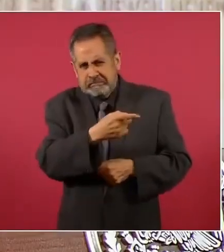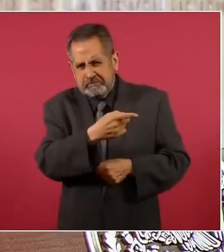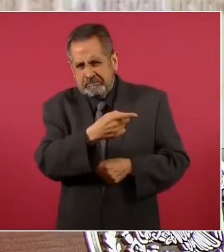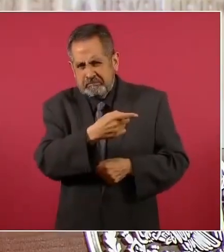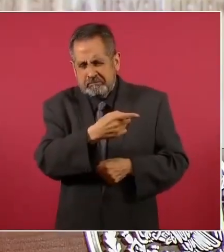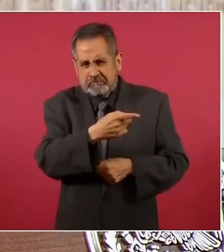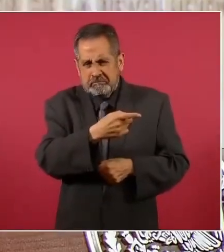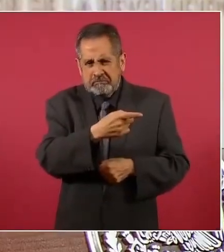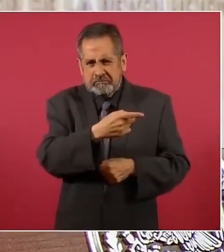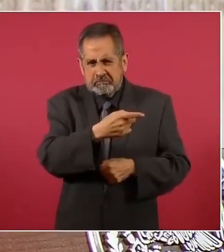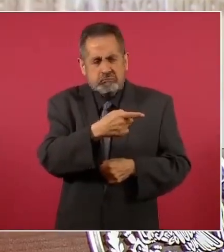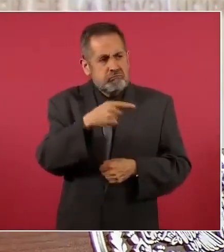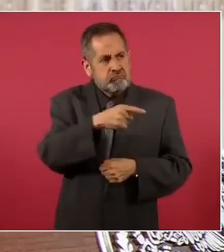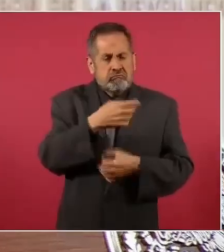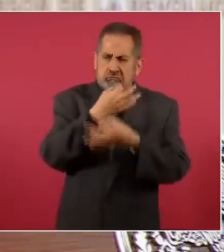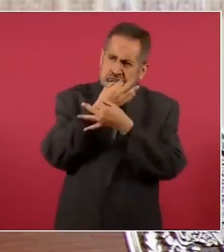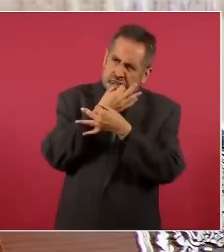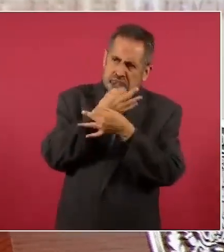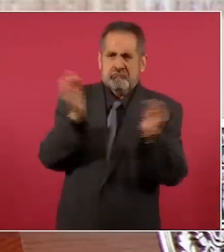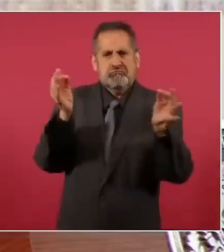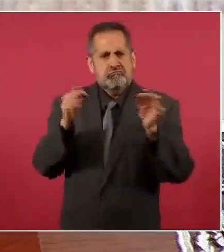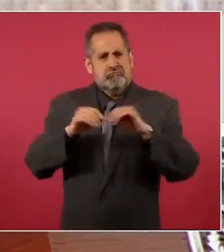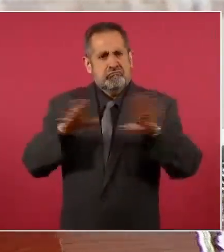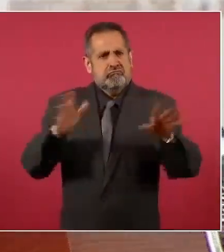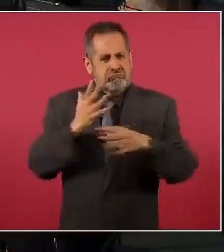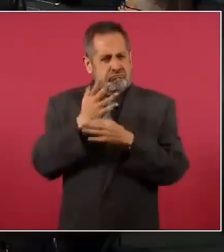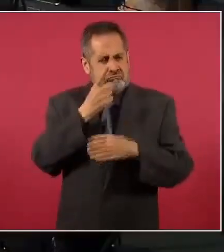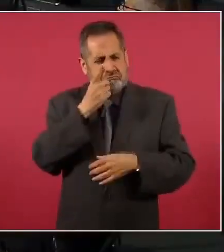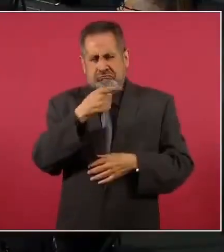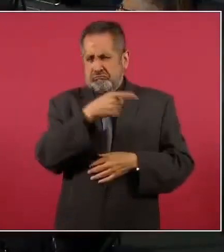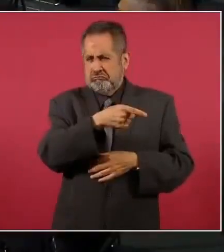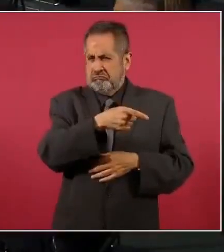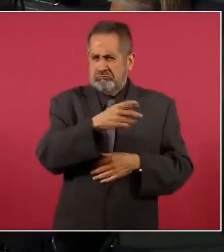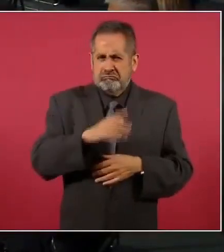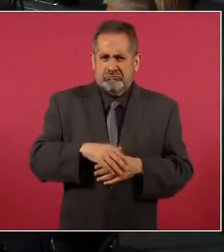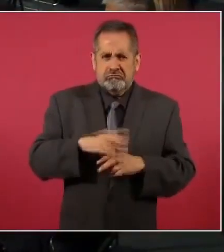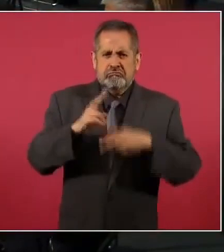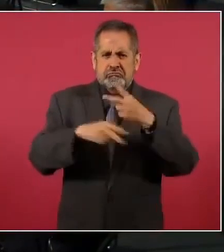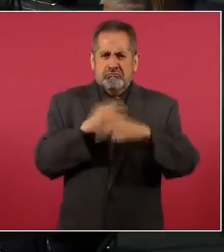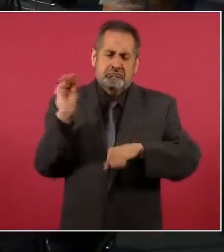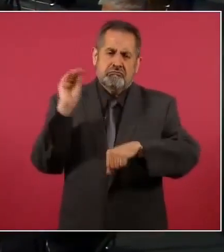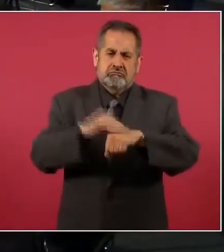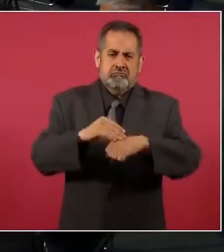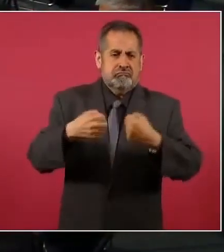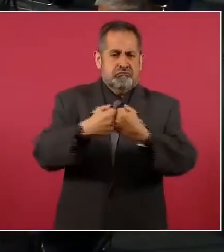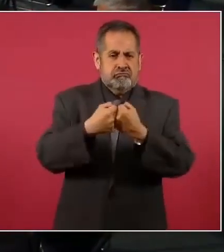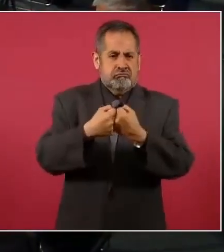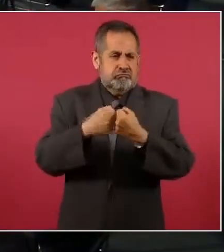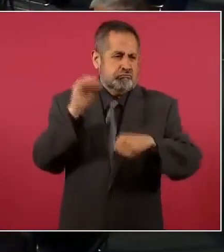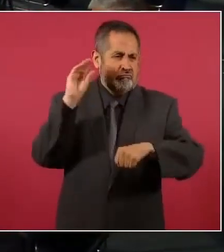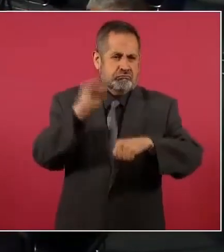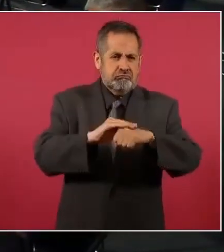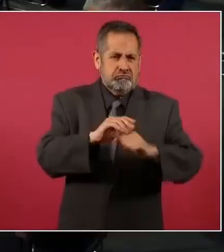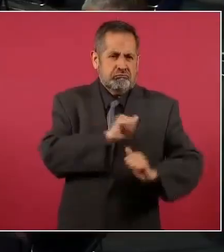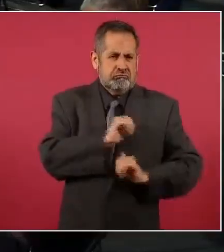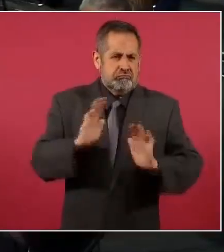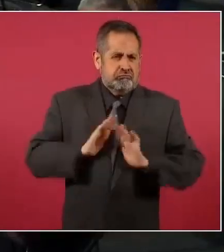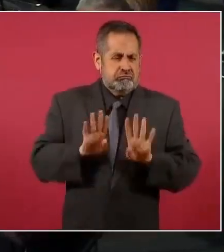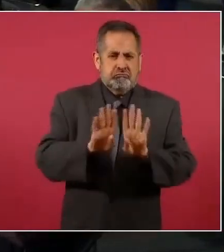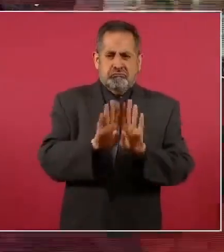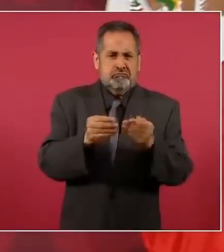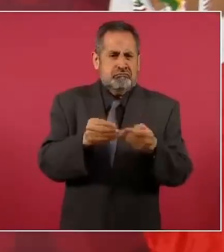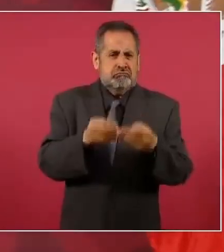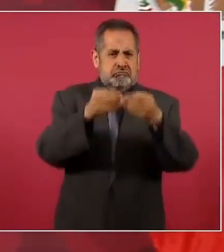sí, declaró de que va a militarizar la frontera y que va a crear un